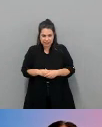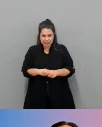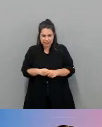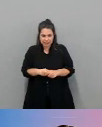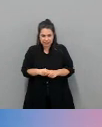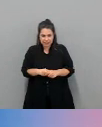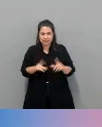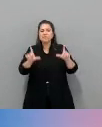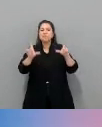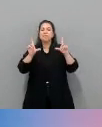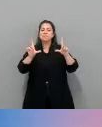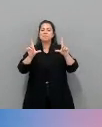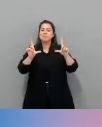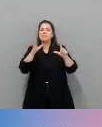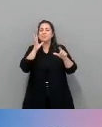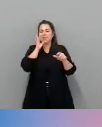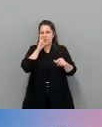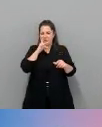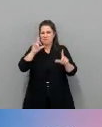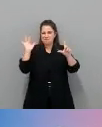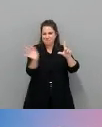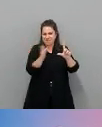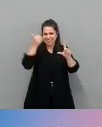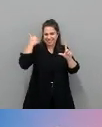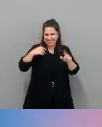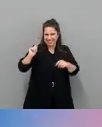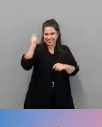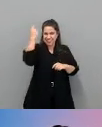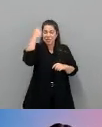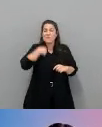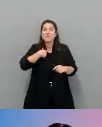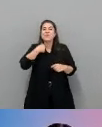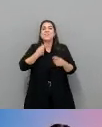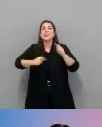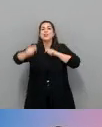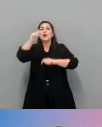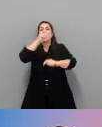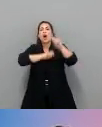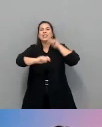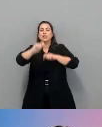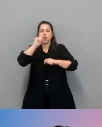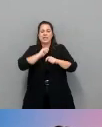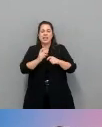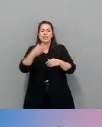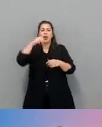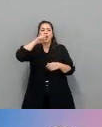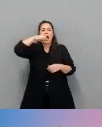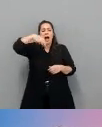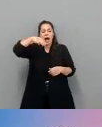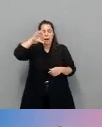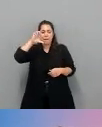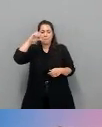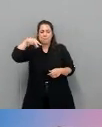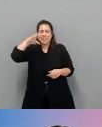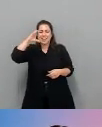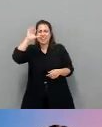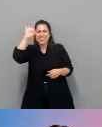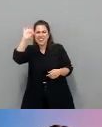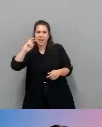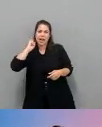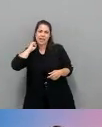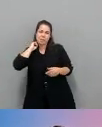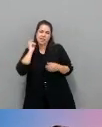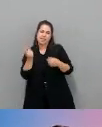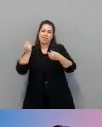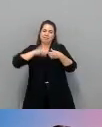¿Vale? Ahora sí. Y pertenezco a la asociación Amencera Espace. Amencera Espace se fundó hace 32 años